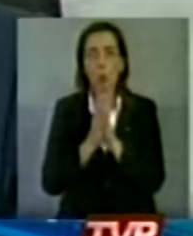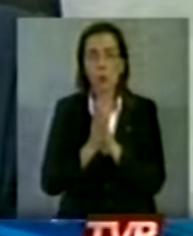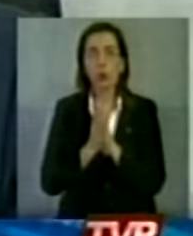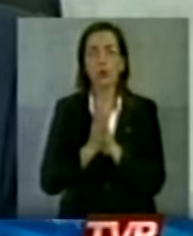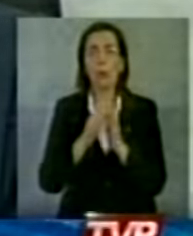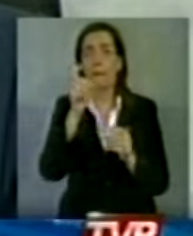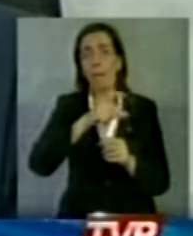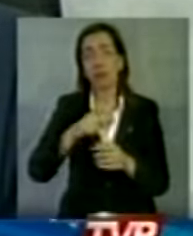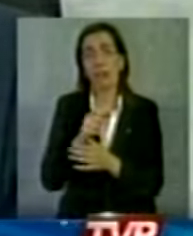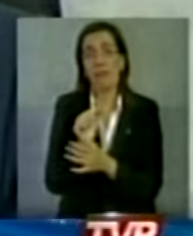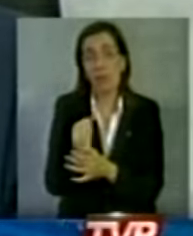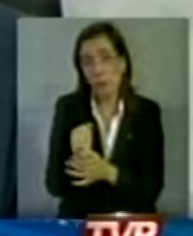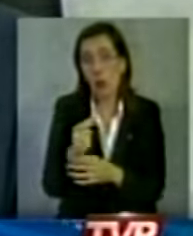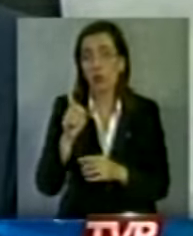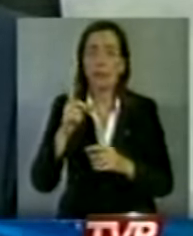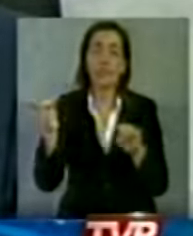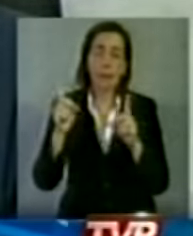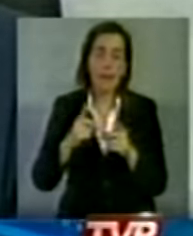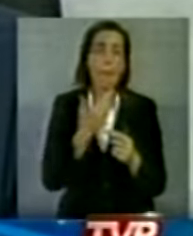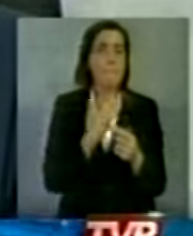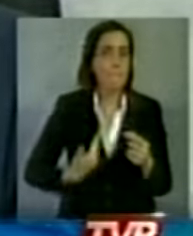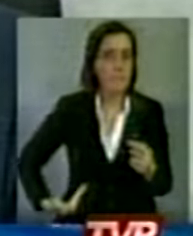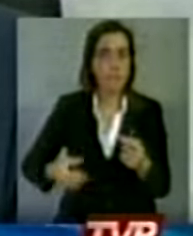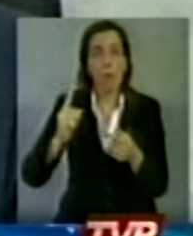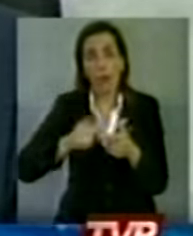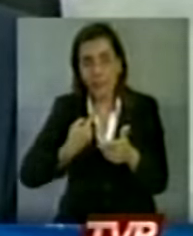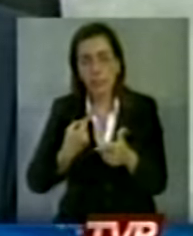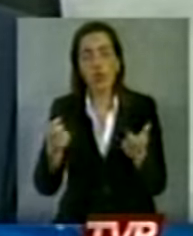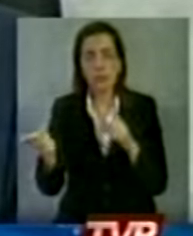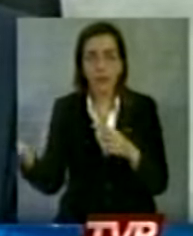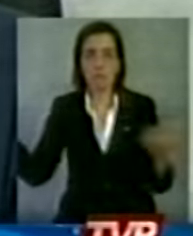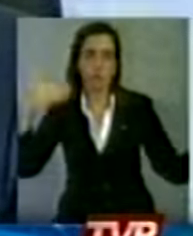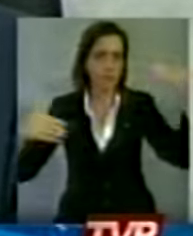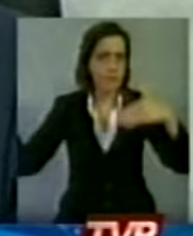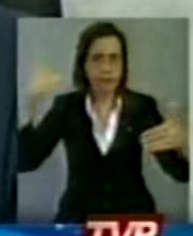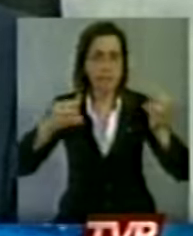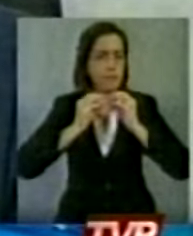con funcionarios y trabajadores del Estado, pondrán en marcha el proceso de